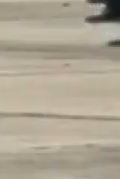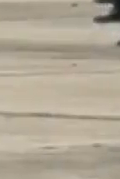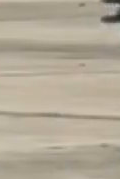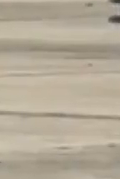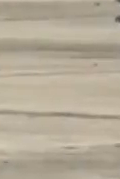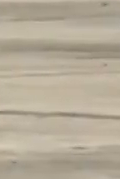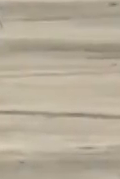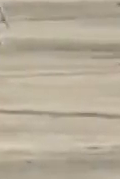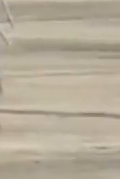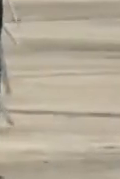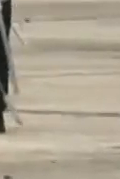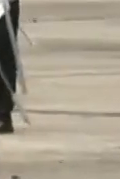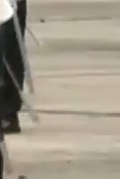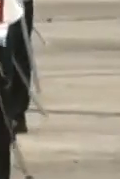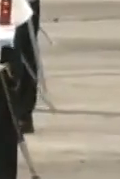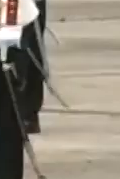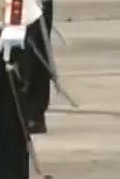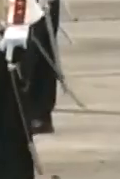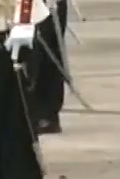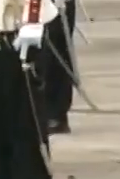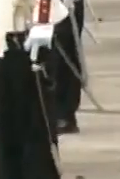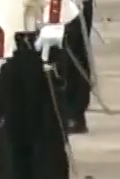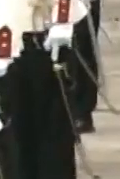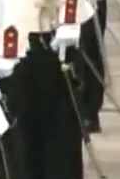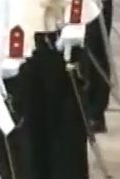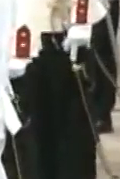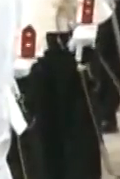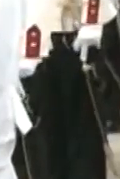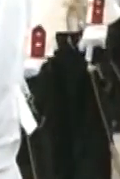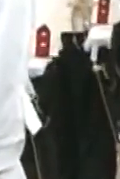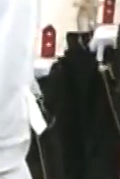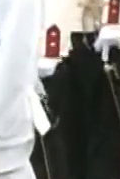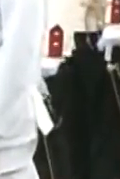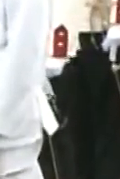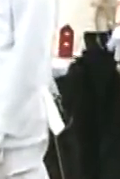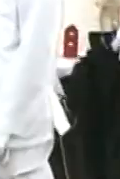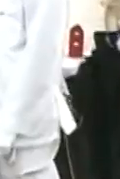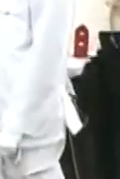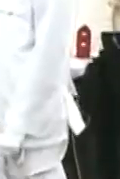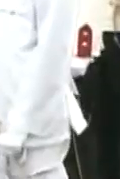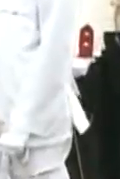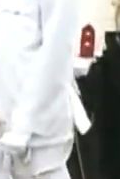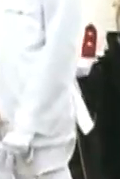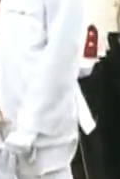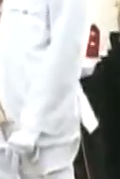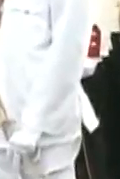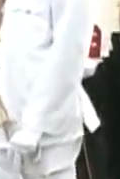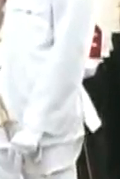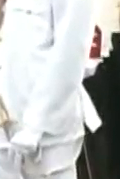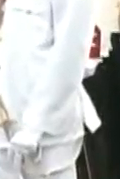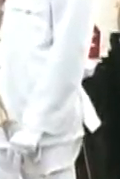los nuevos oficiales de la Fuerza Armada Nacional Bolivariana ante la bandera nacional.